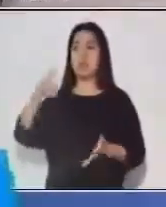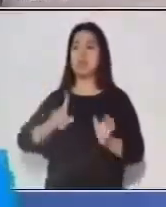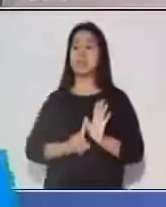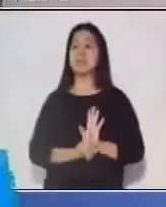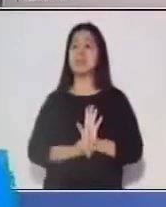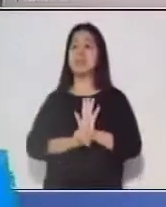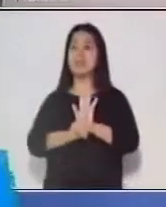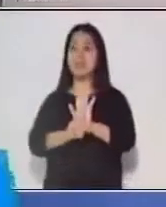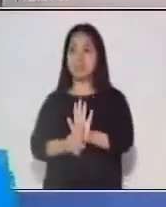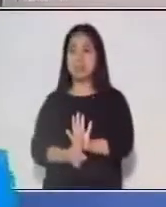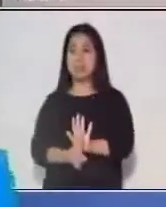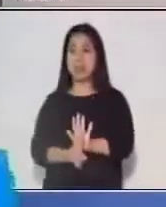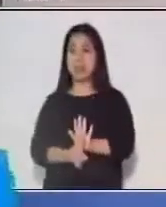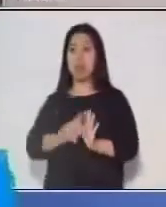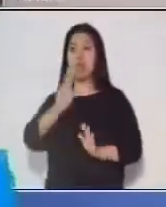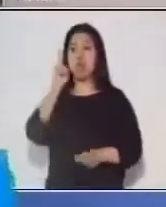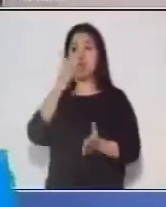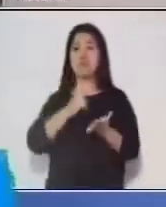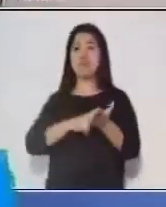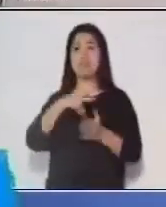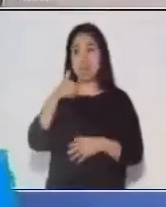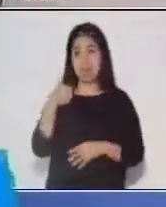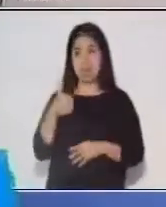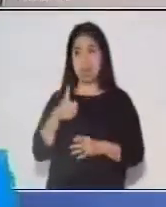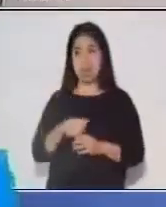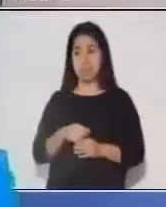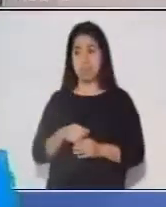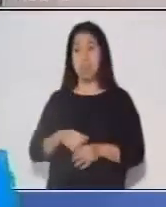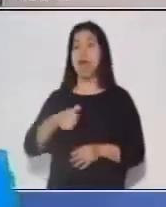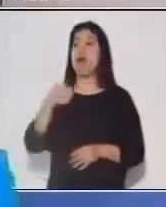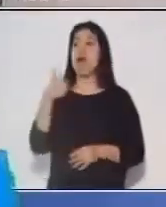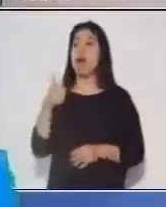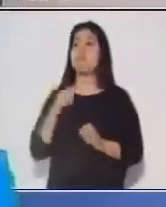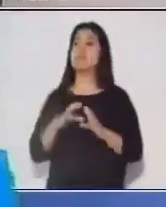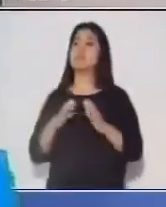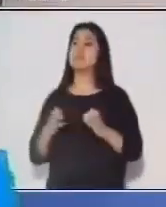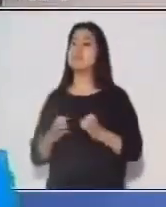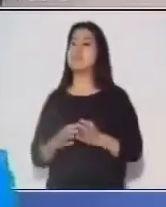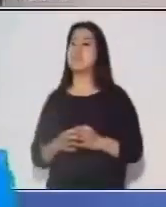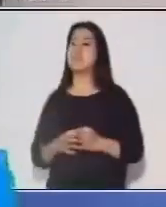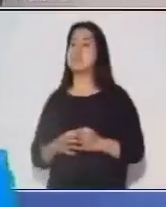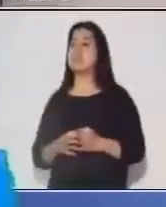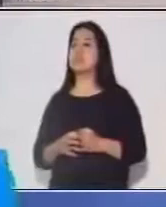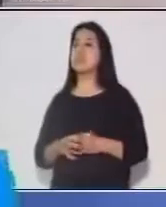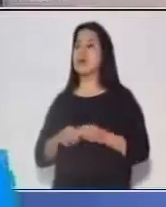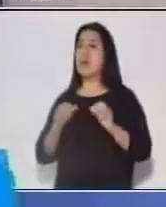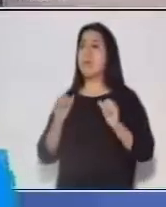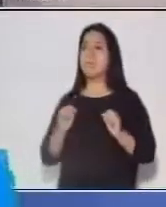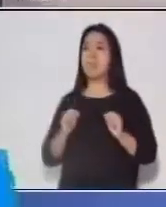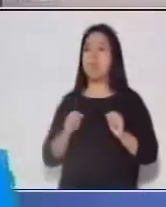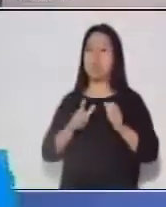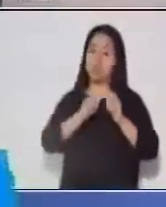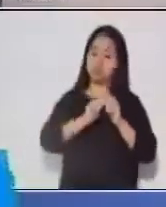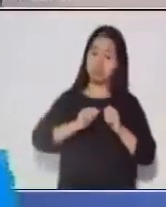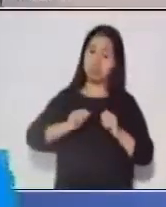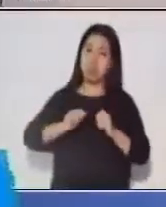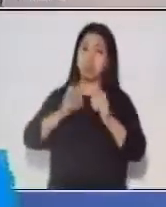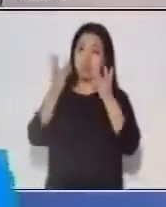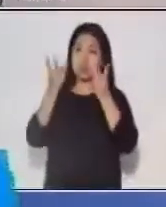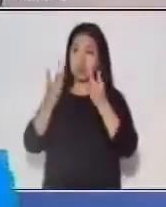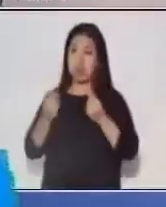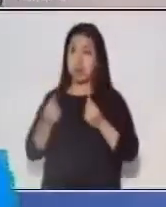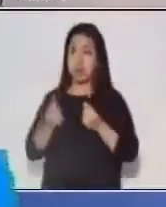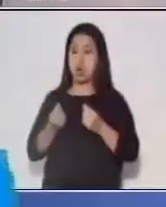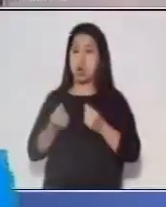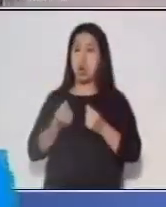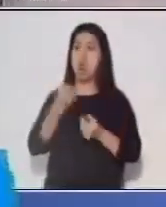veces A. A, entonces, puedo despejarlo calculando la mitad del